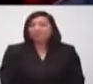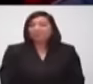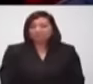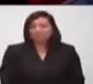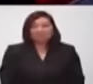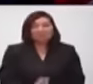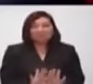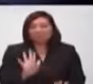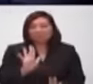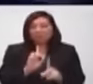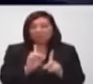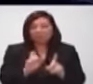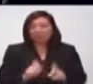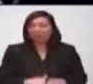Gracias.